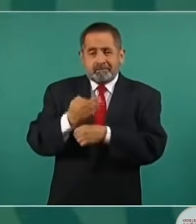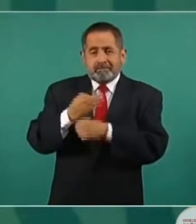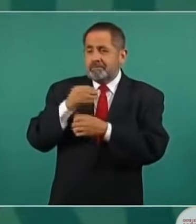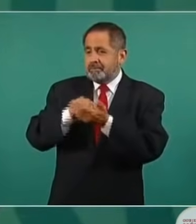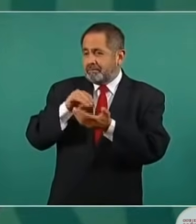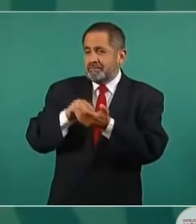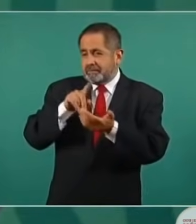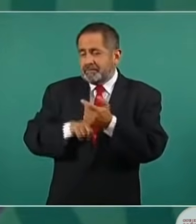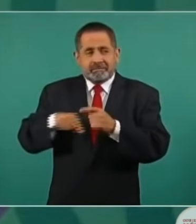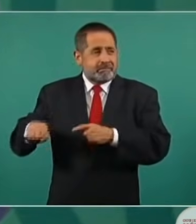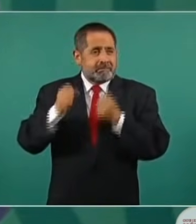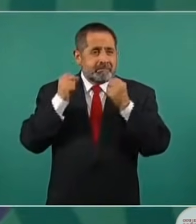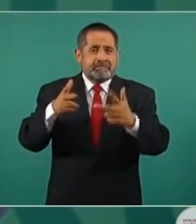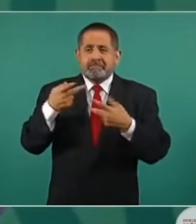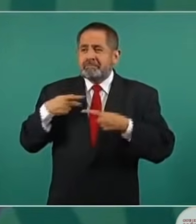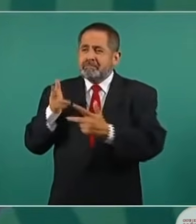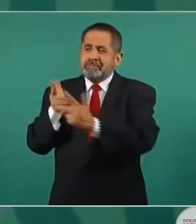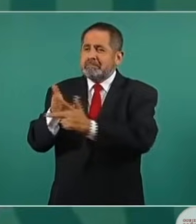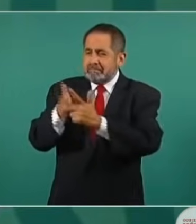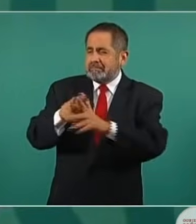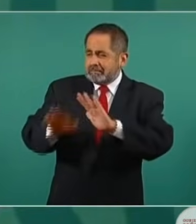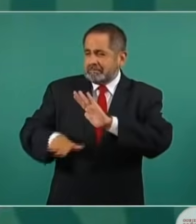todavía altos índices de homicidios?